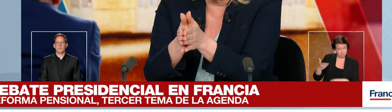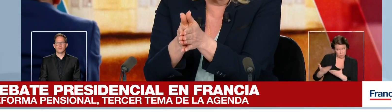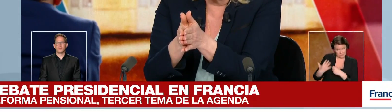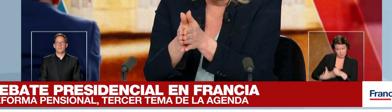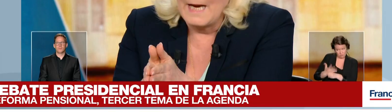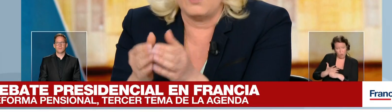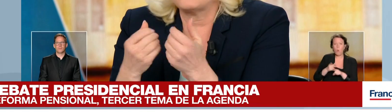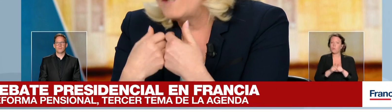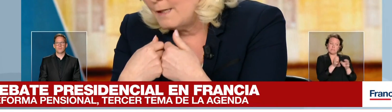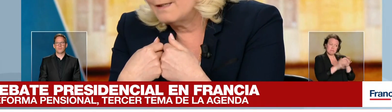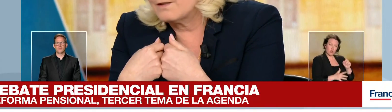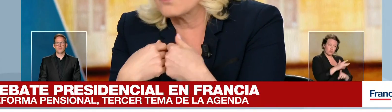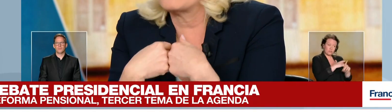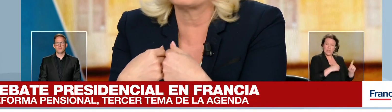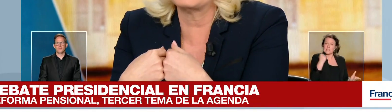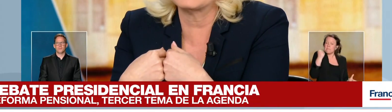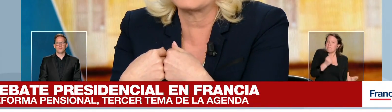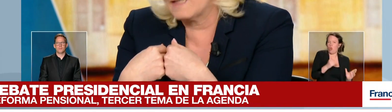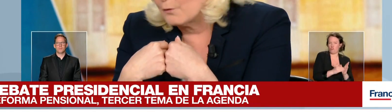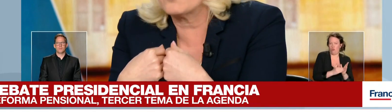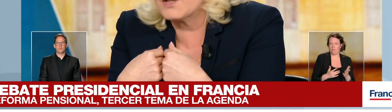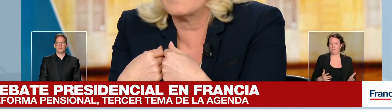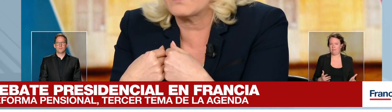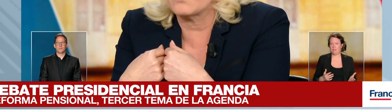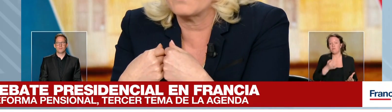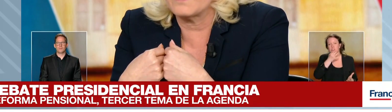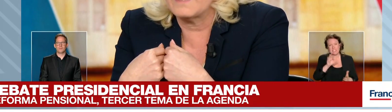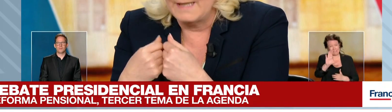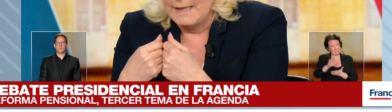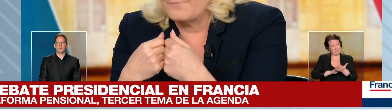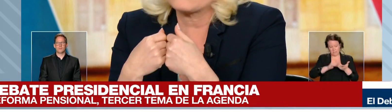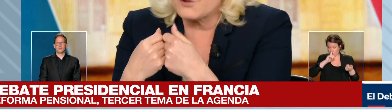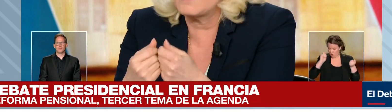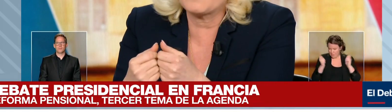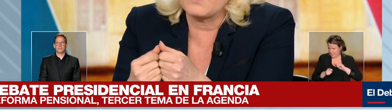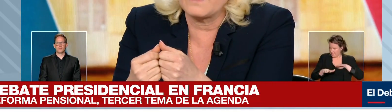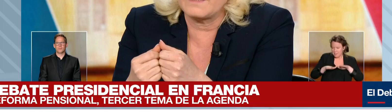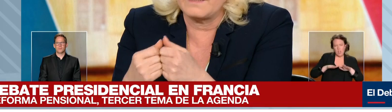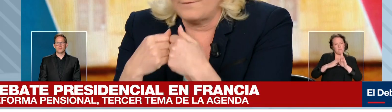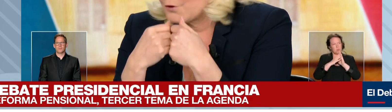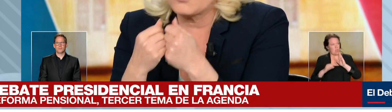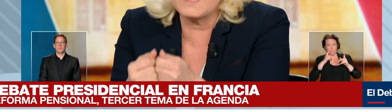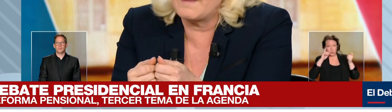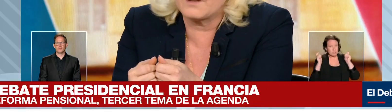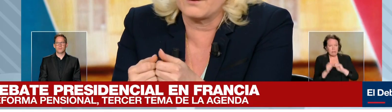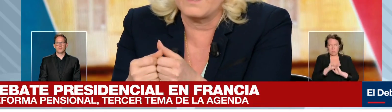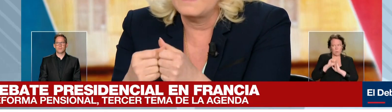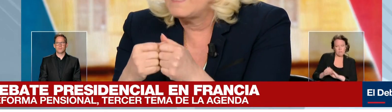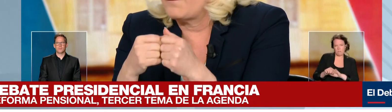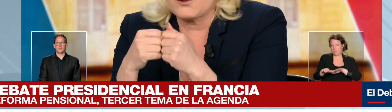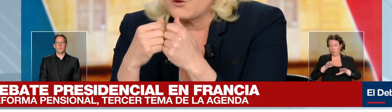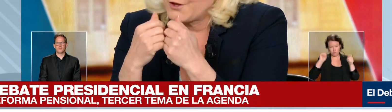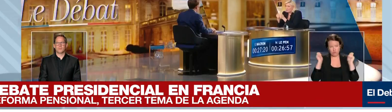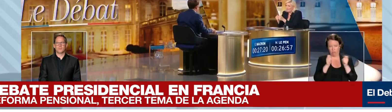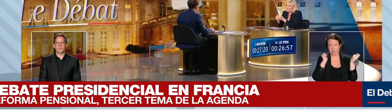un balance social que es aún peor. Entonces, sí, cuando le digo que hay otro proyecto para establecer, hay que